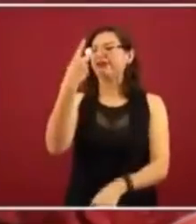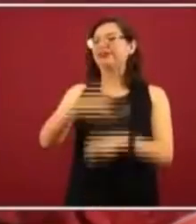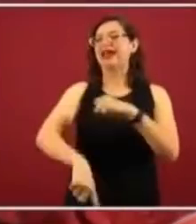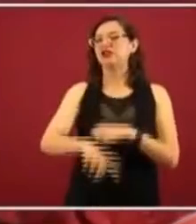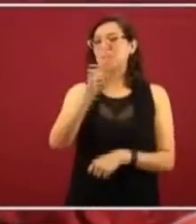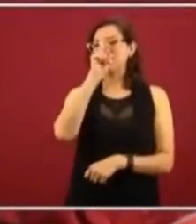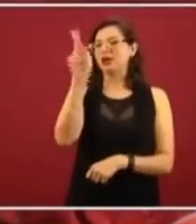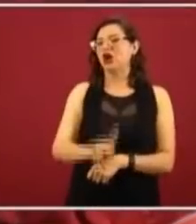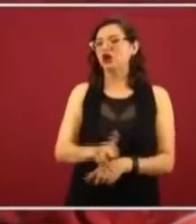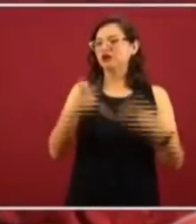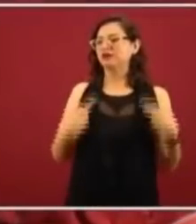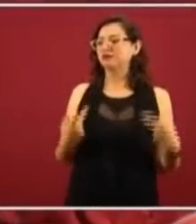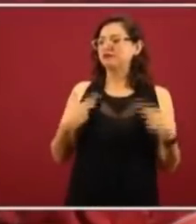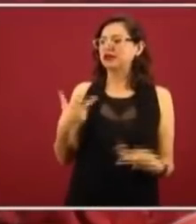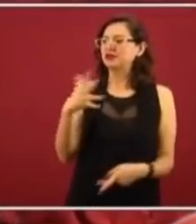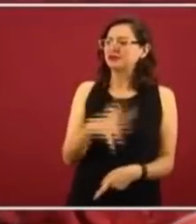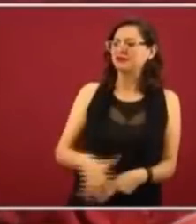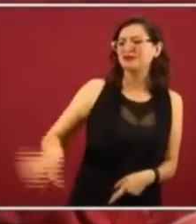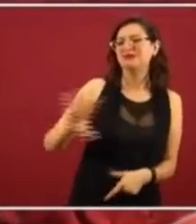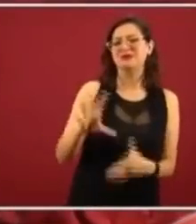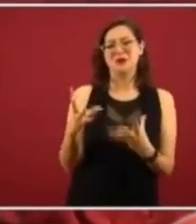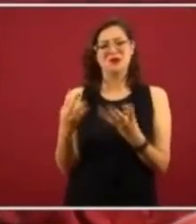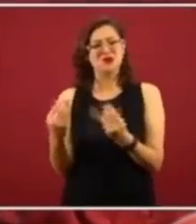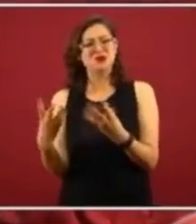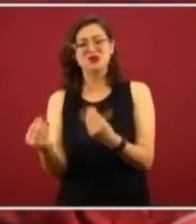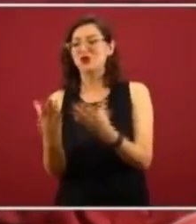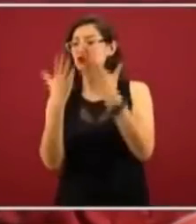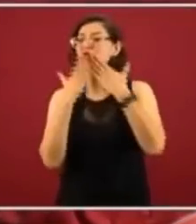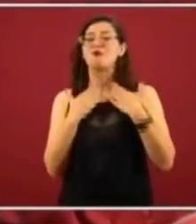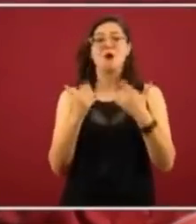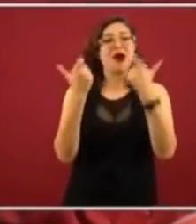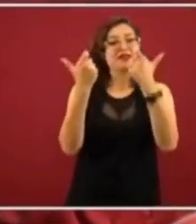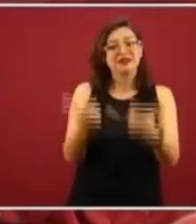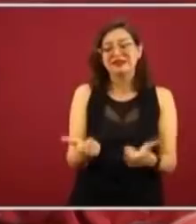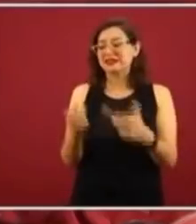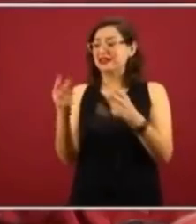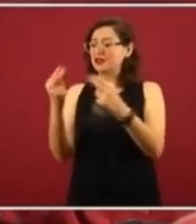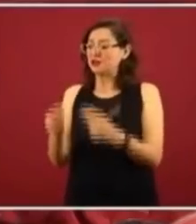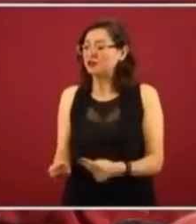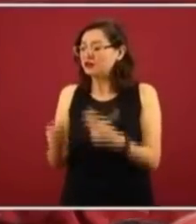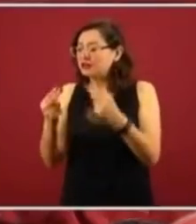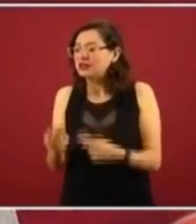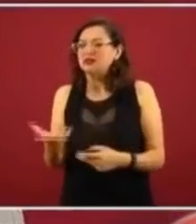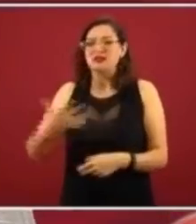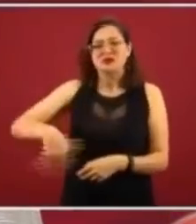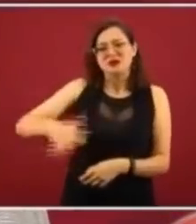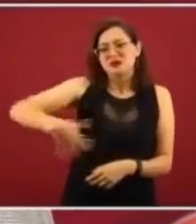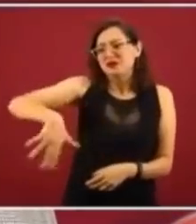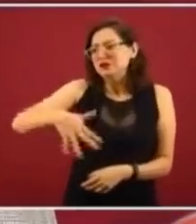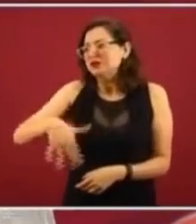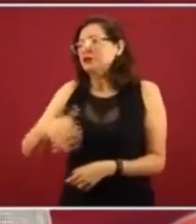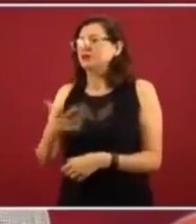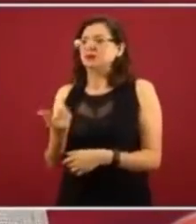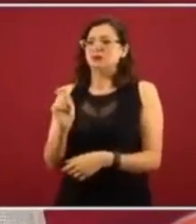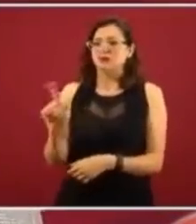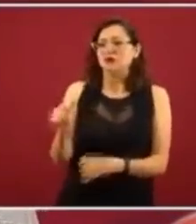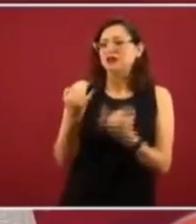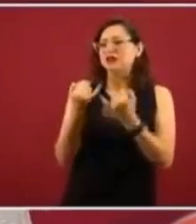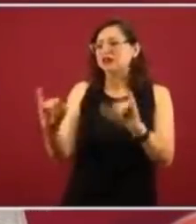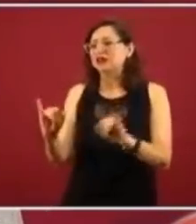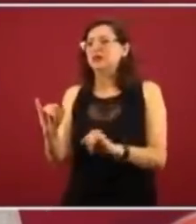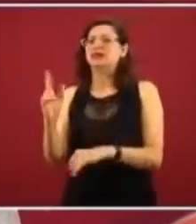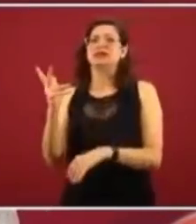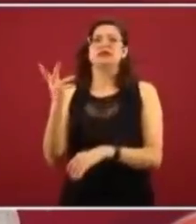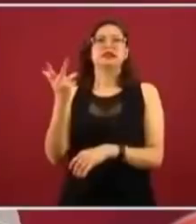gran cantidad de familias que viven al día, pequeños comerciantes, profesionistas independientes, pequeñas